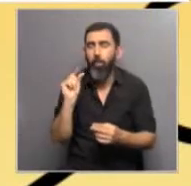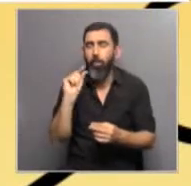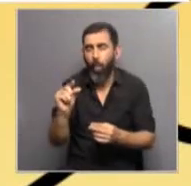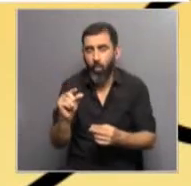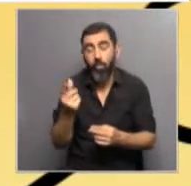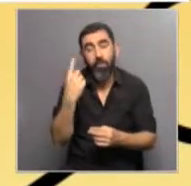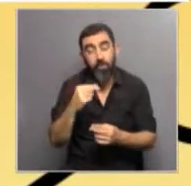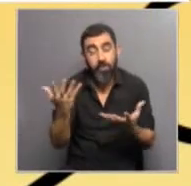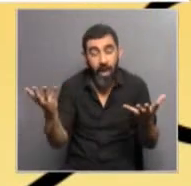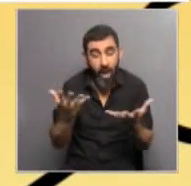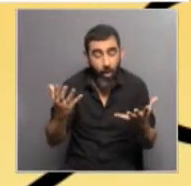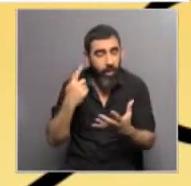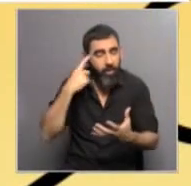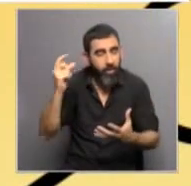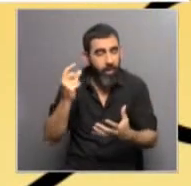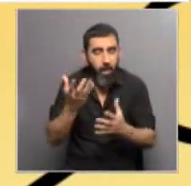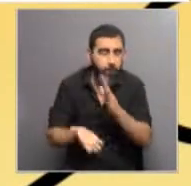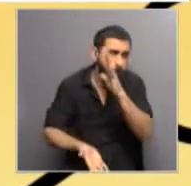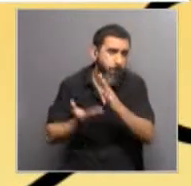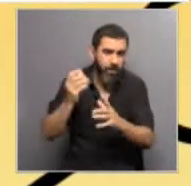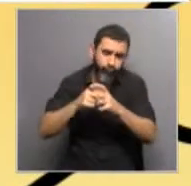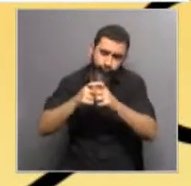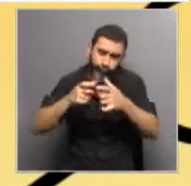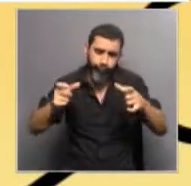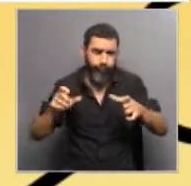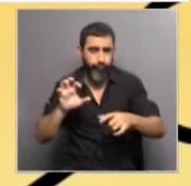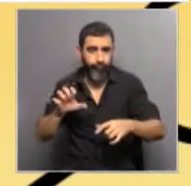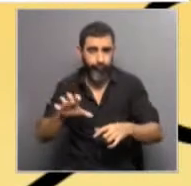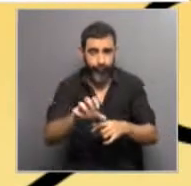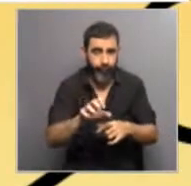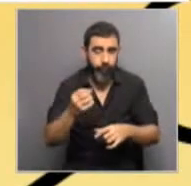Entonces la idea de hoy es enriquecer esa selva,